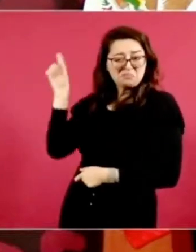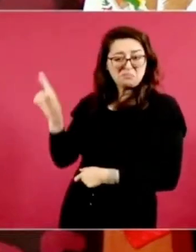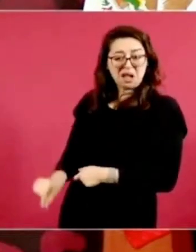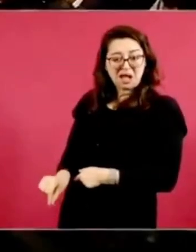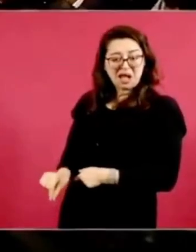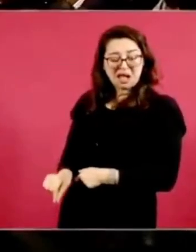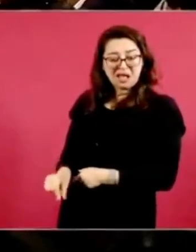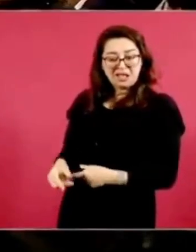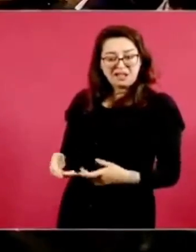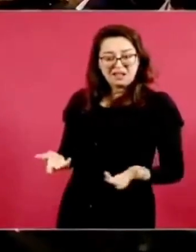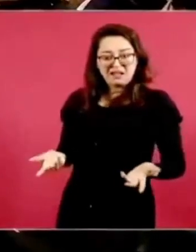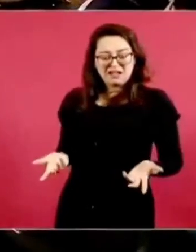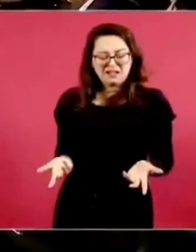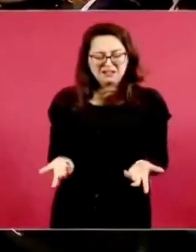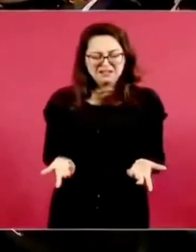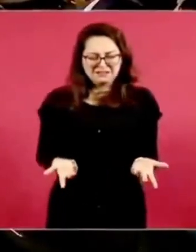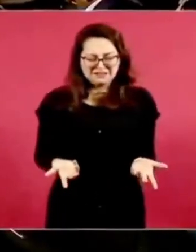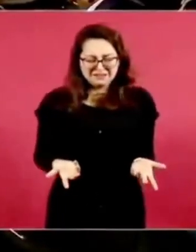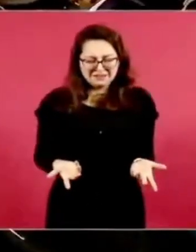Y él es